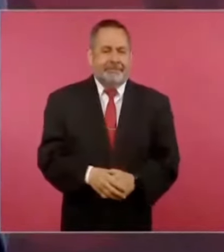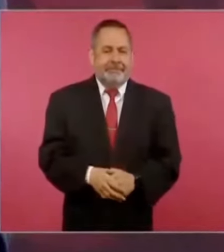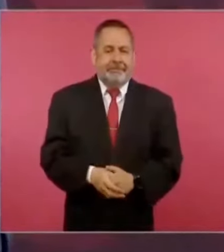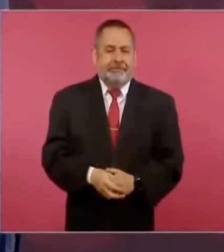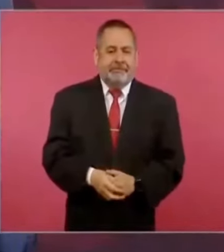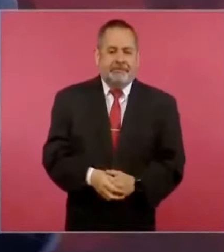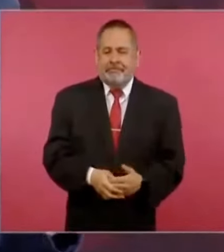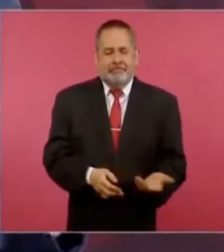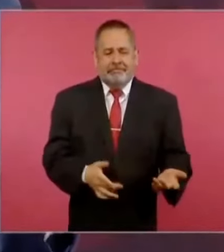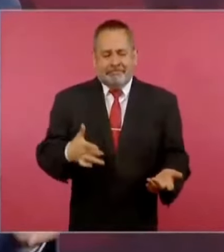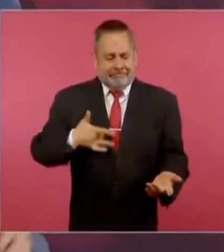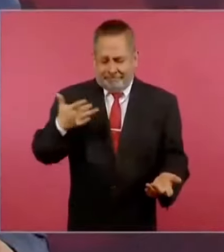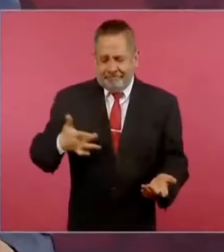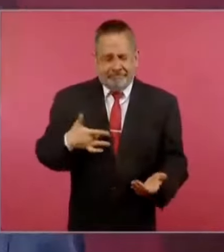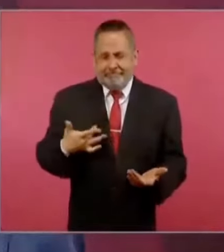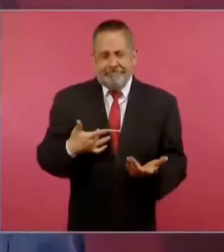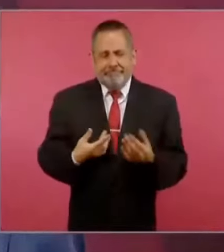Pues no le sale.